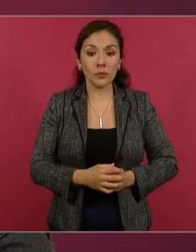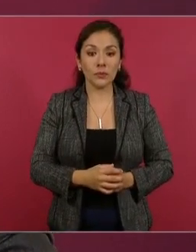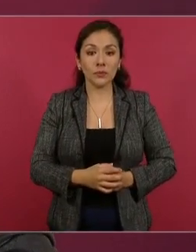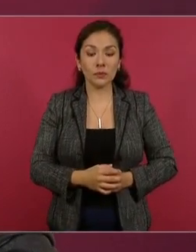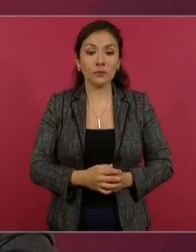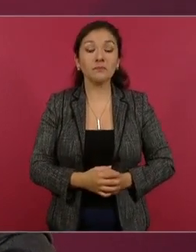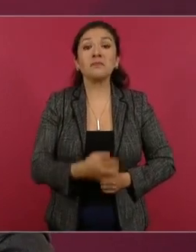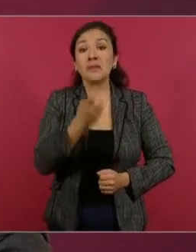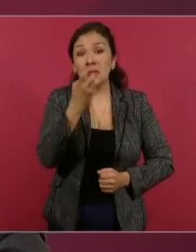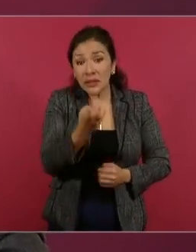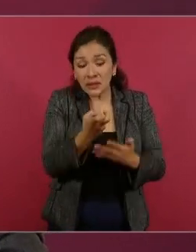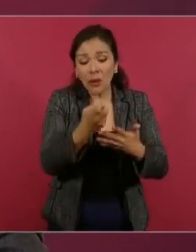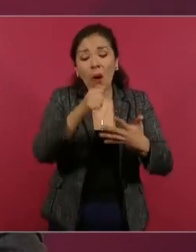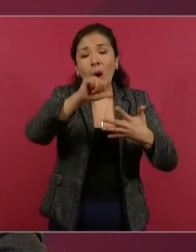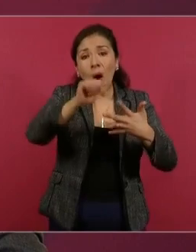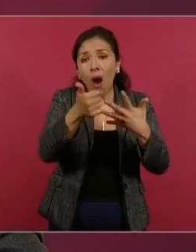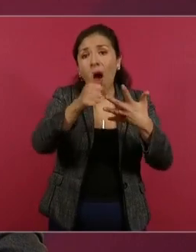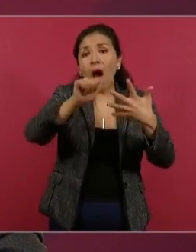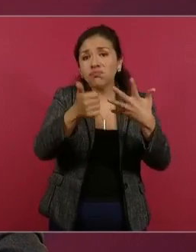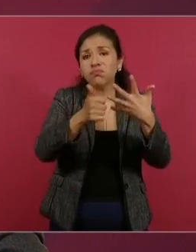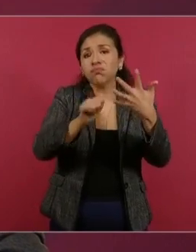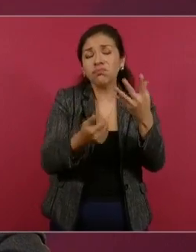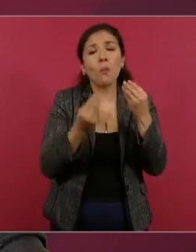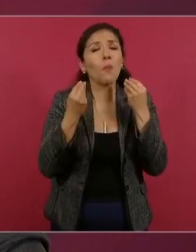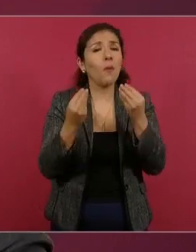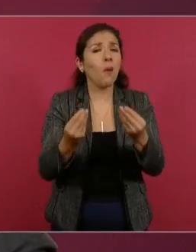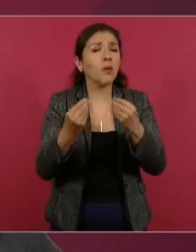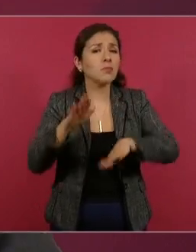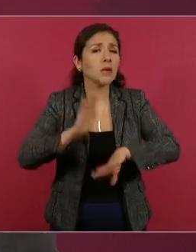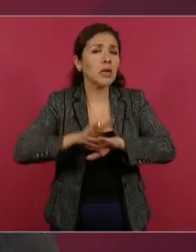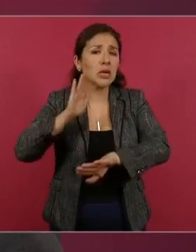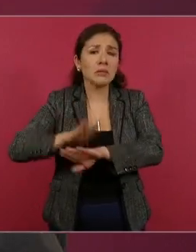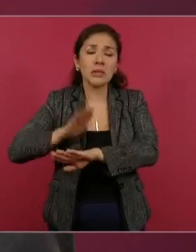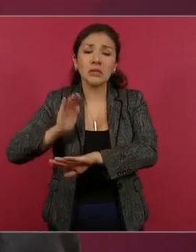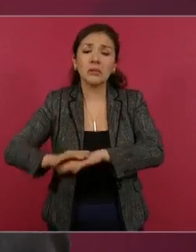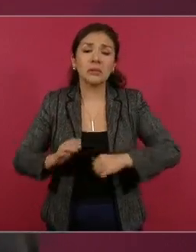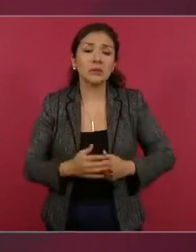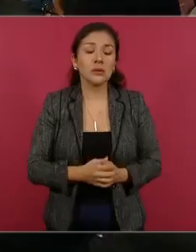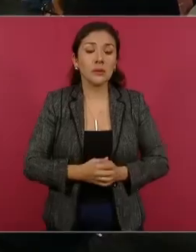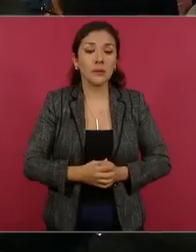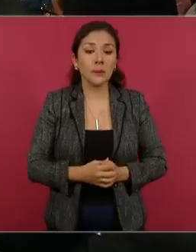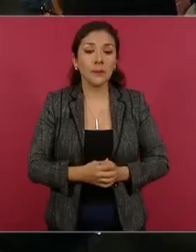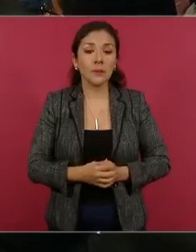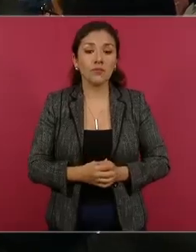Y así muchas otras cosas. Y